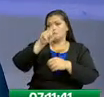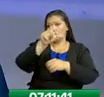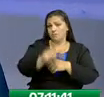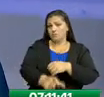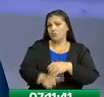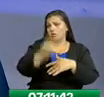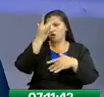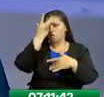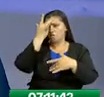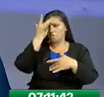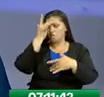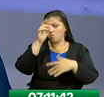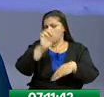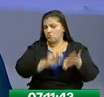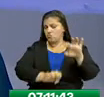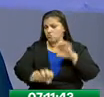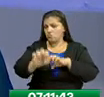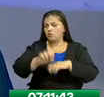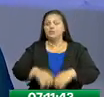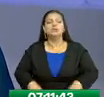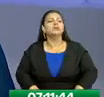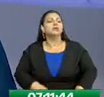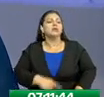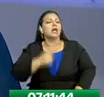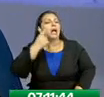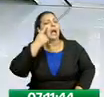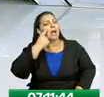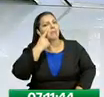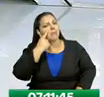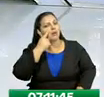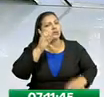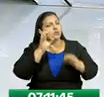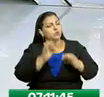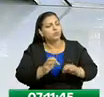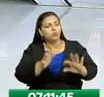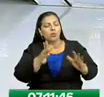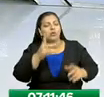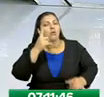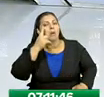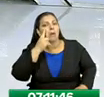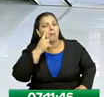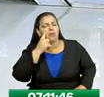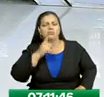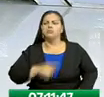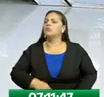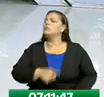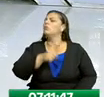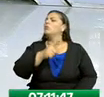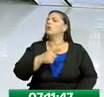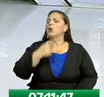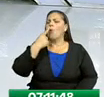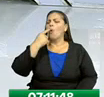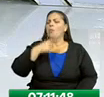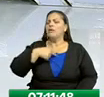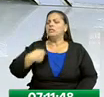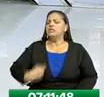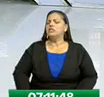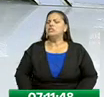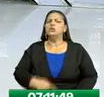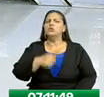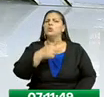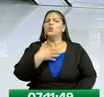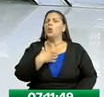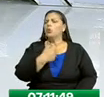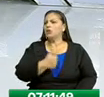Estamos en estudio de un paciente que es sospechoso. ¿Cuál es el estado o la condición de ese paciente y cómo llegan a determinar